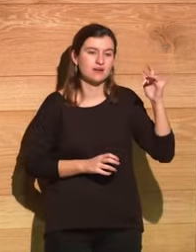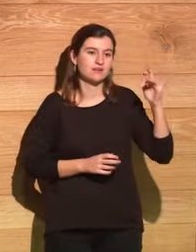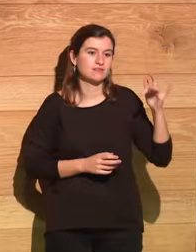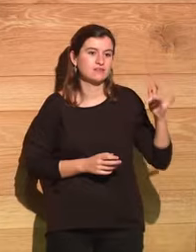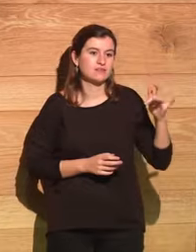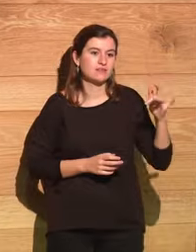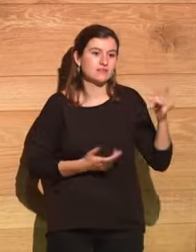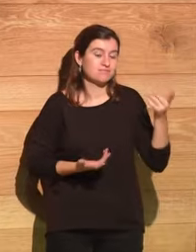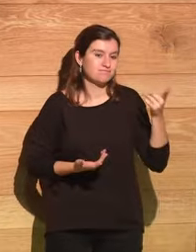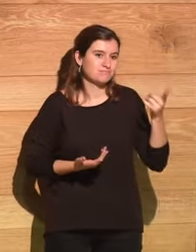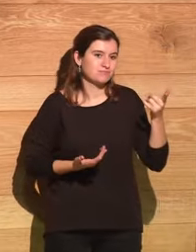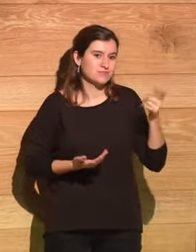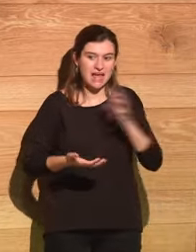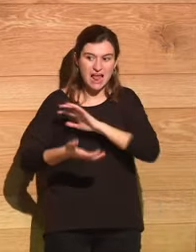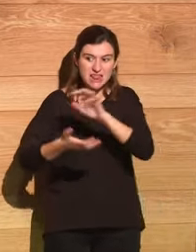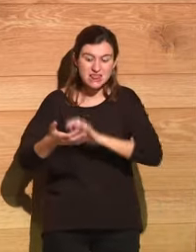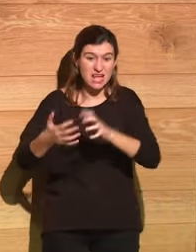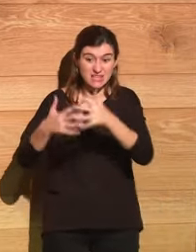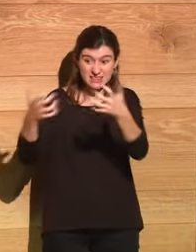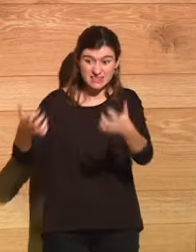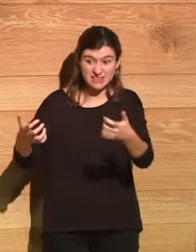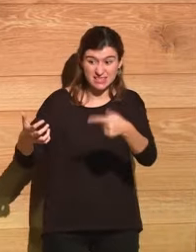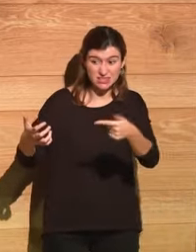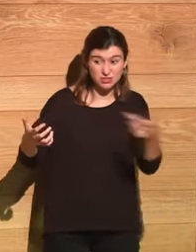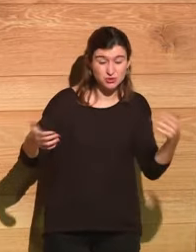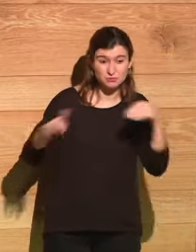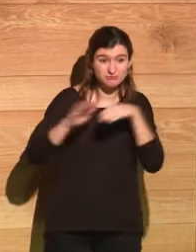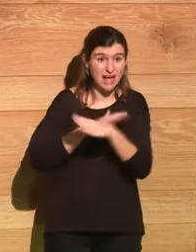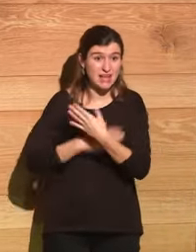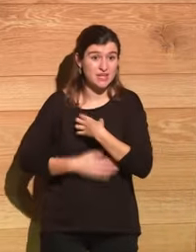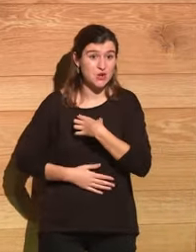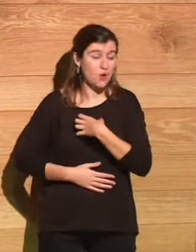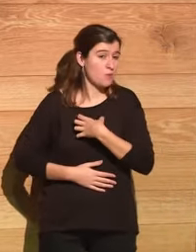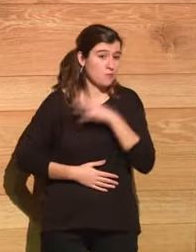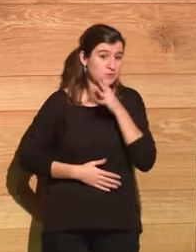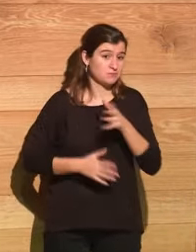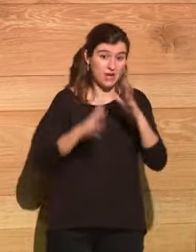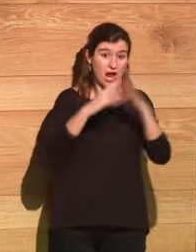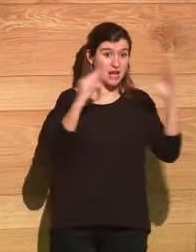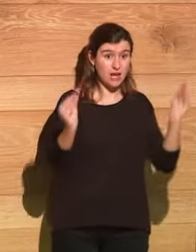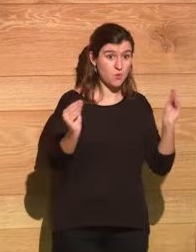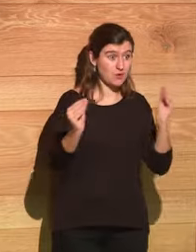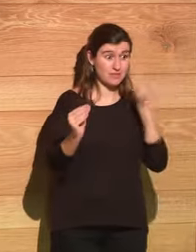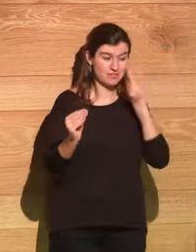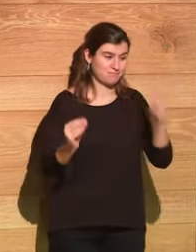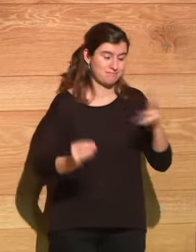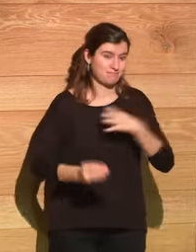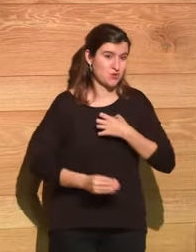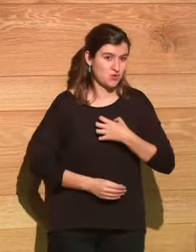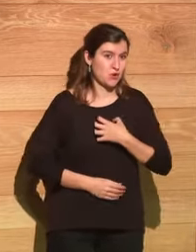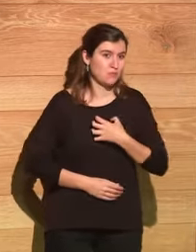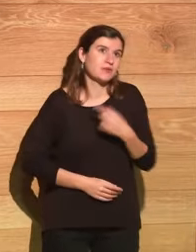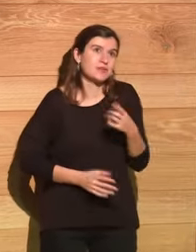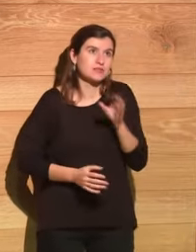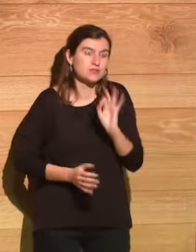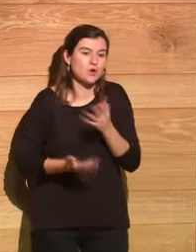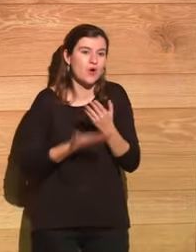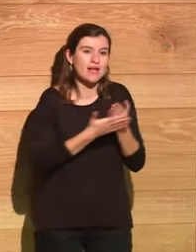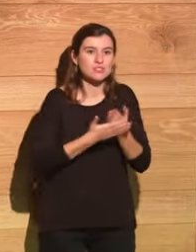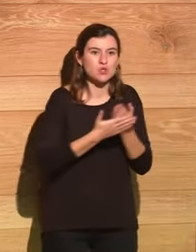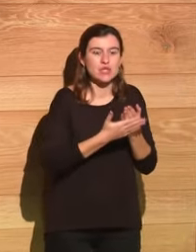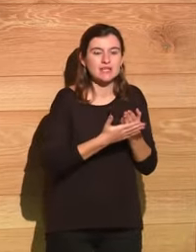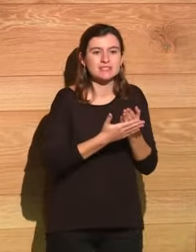no tienes acceso a estos textos. Estos textos no te los presentan en el colegio, mucho menos en la universidad, si lo que estudias es una carrera, como en mi